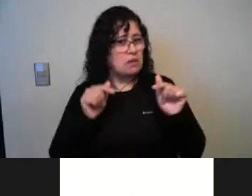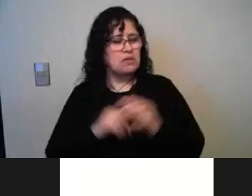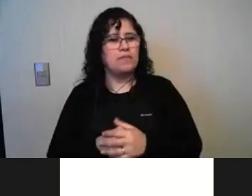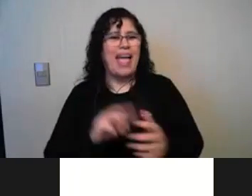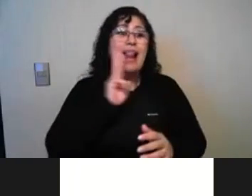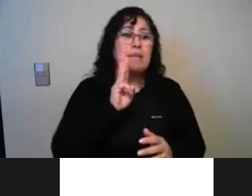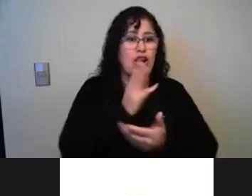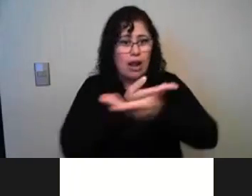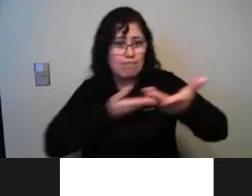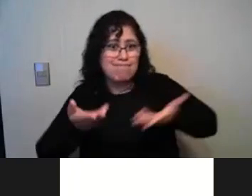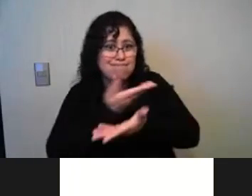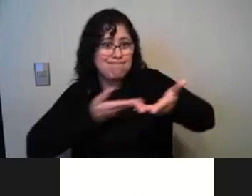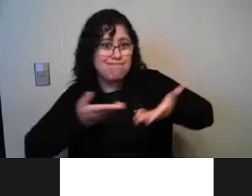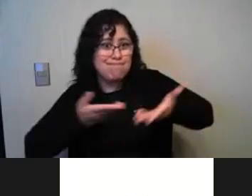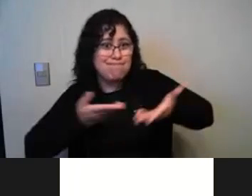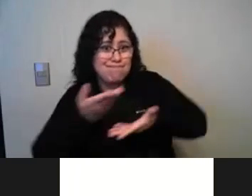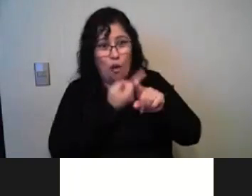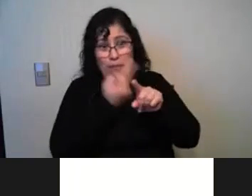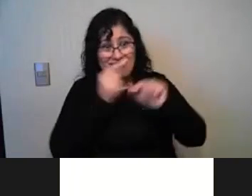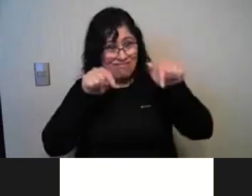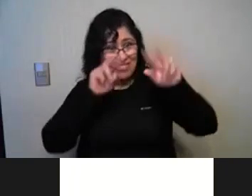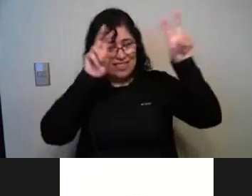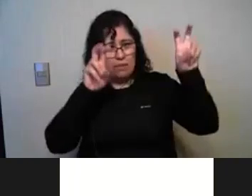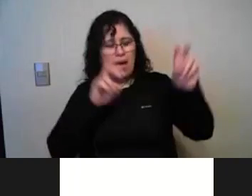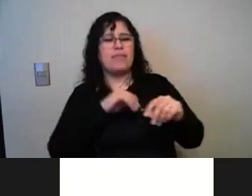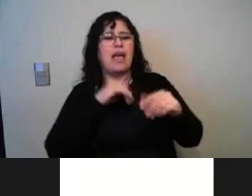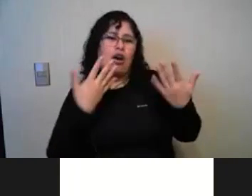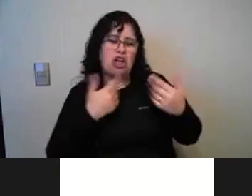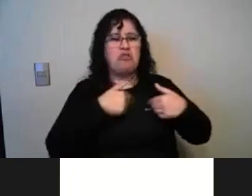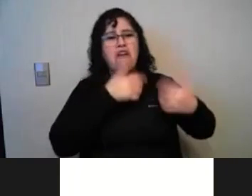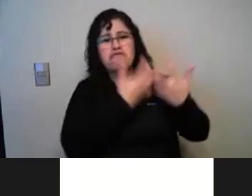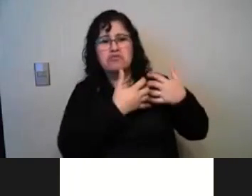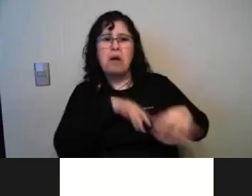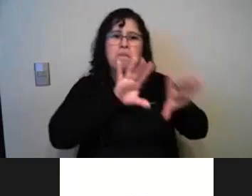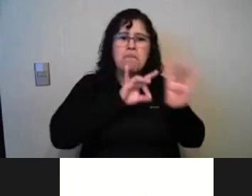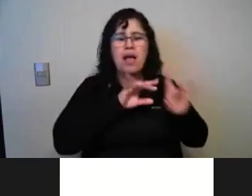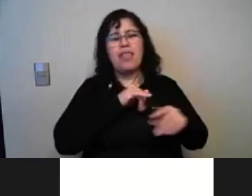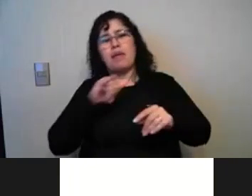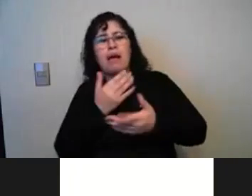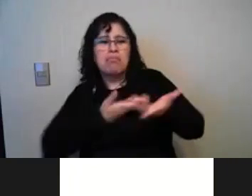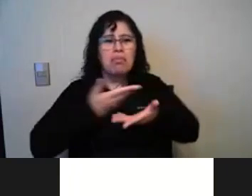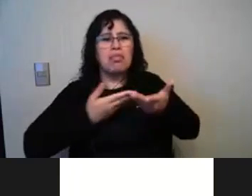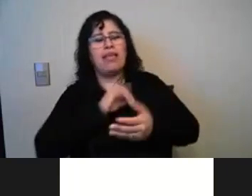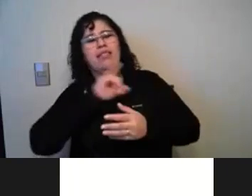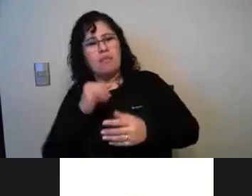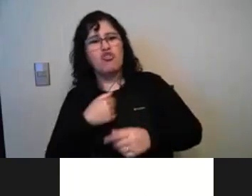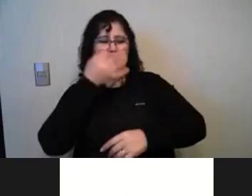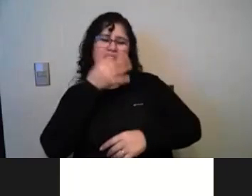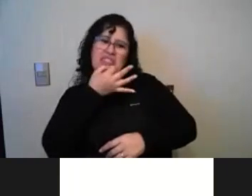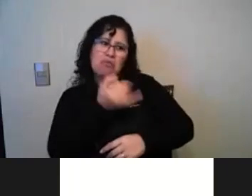me dicen, encontré tal función para tal, le damos el OK, hacemos las correcciones necesarias, y todo esto lo evaluamos el